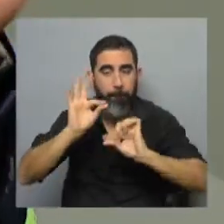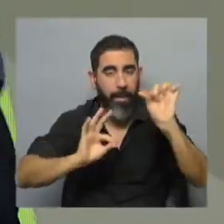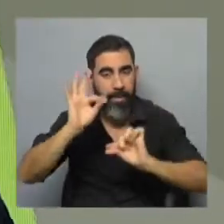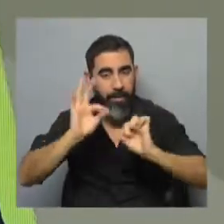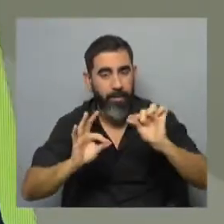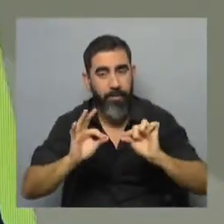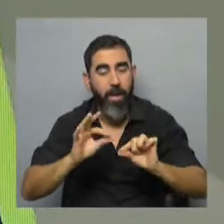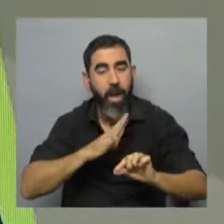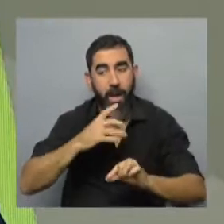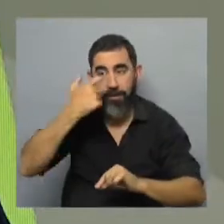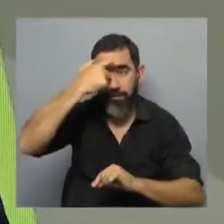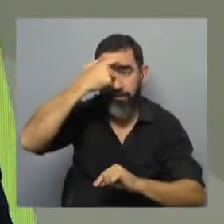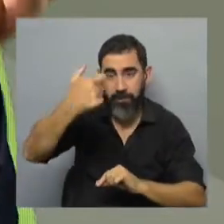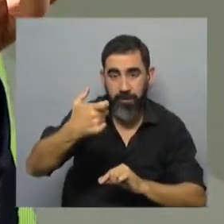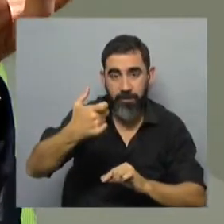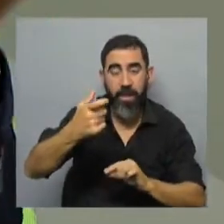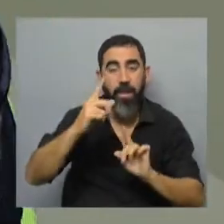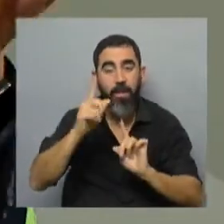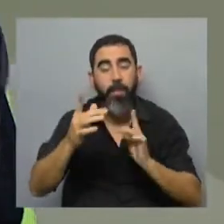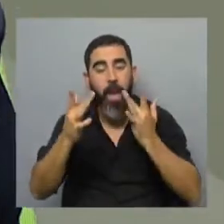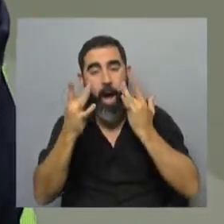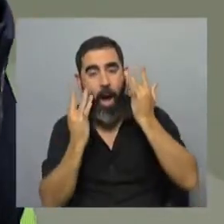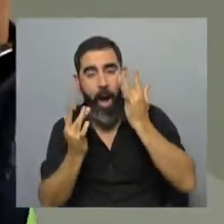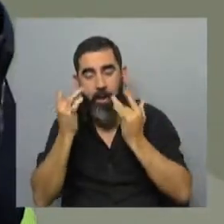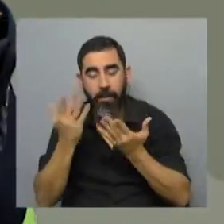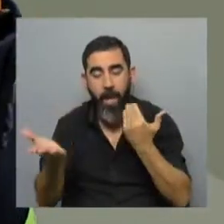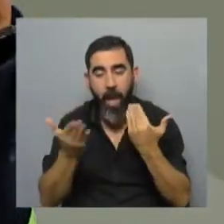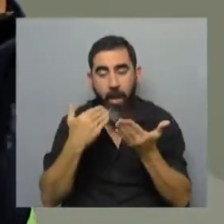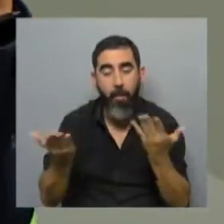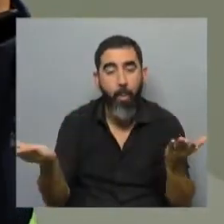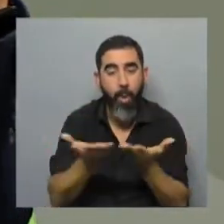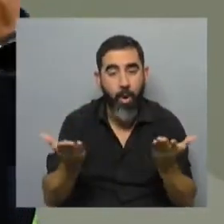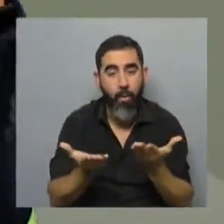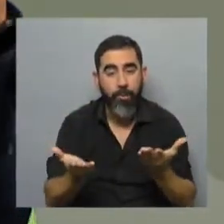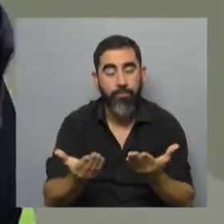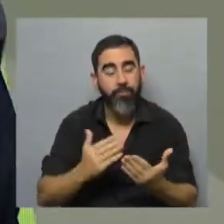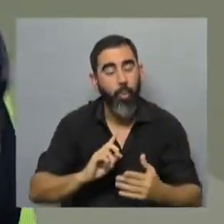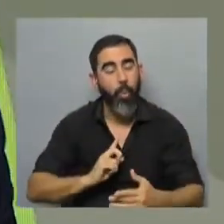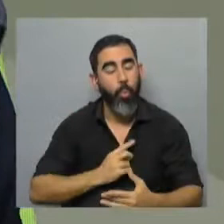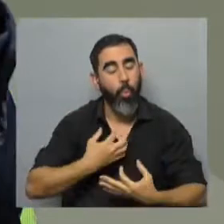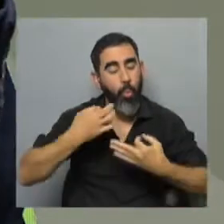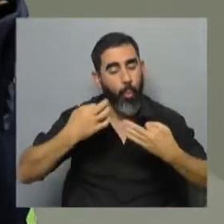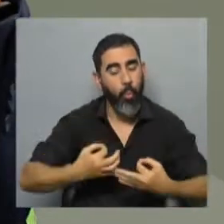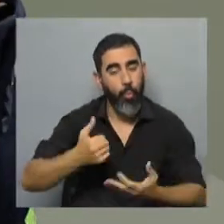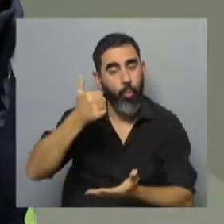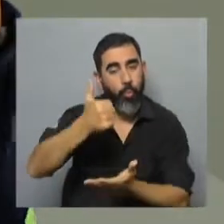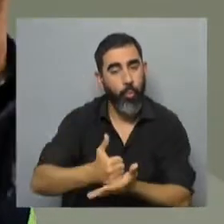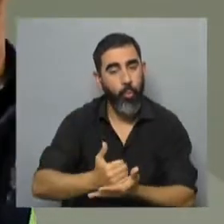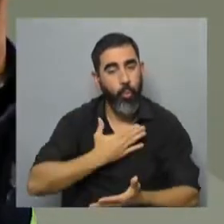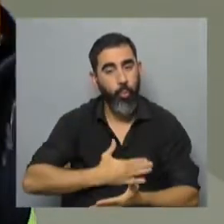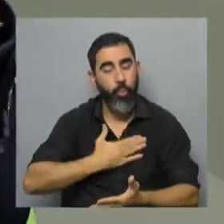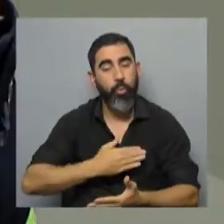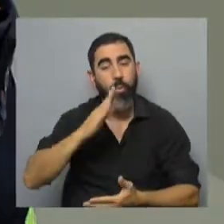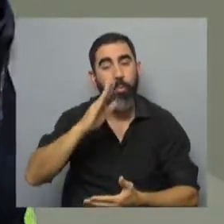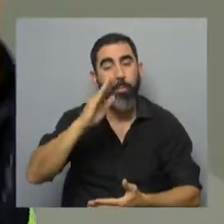tiene ciencia y tiene arte. Y de eso vamos a hablar ahora porque tenemos el enorme gusto de tener en estudios a Germán